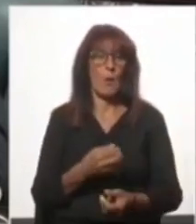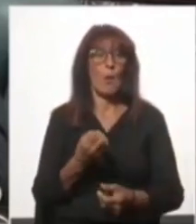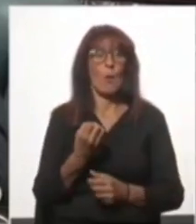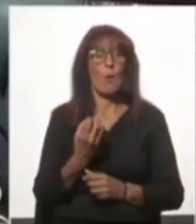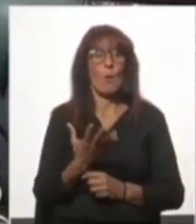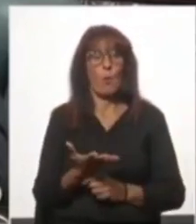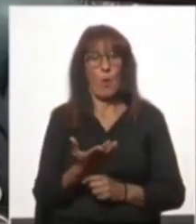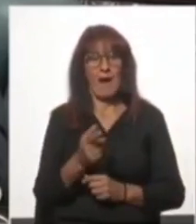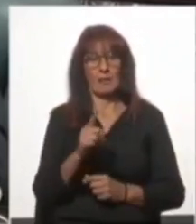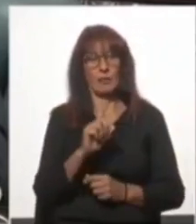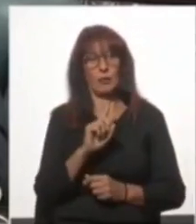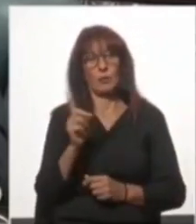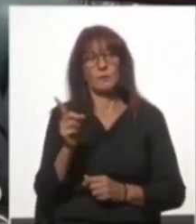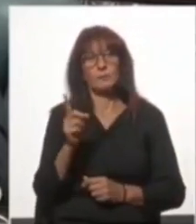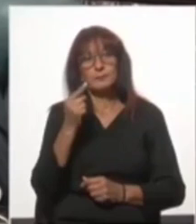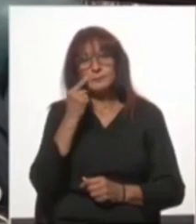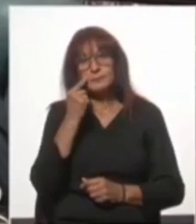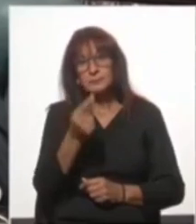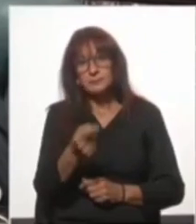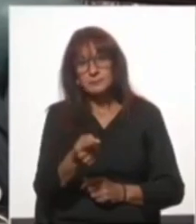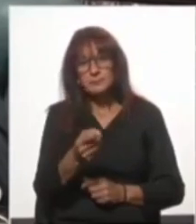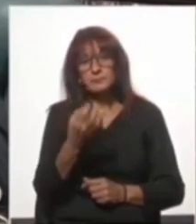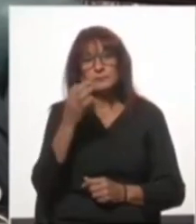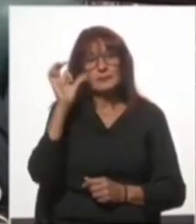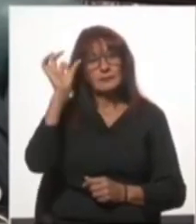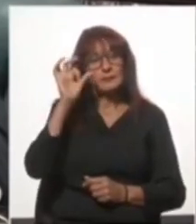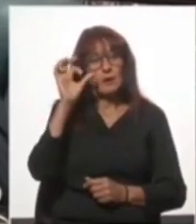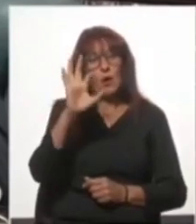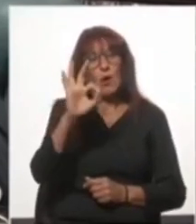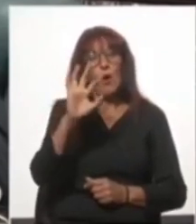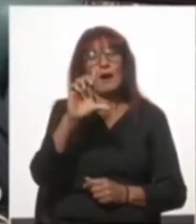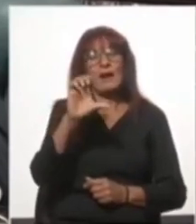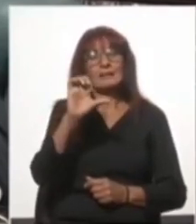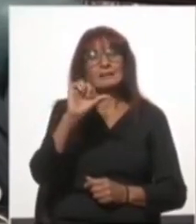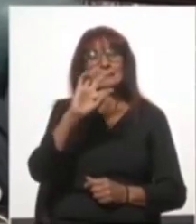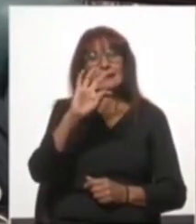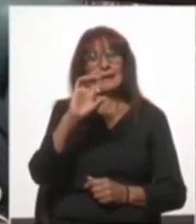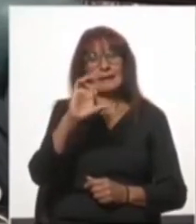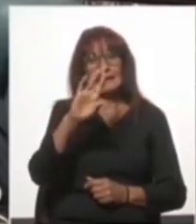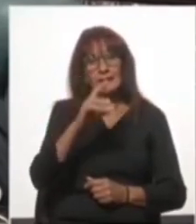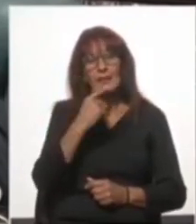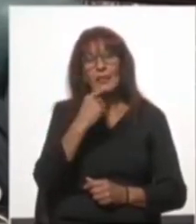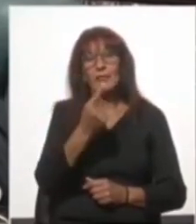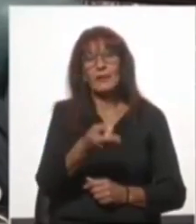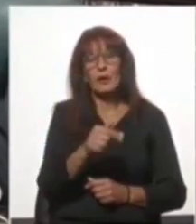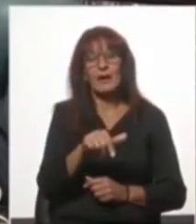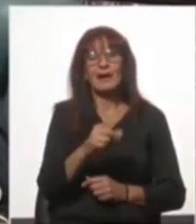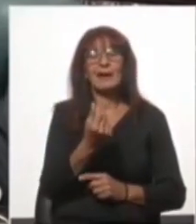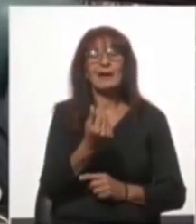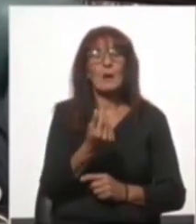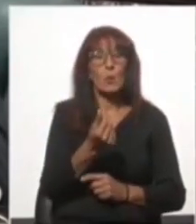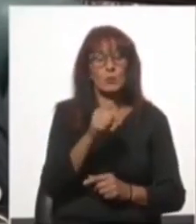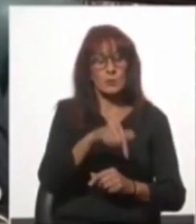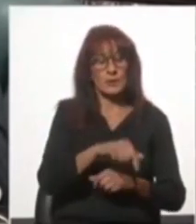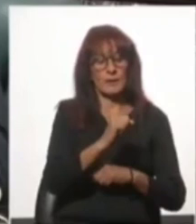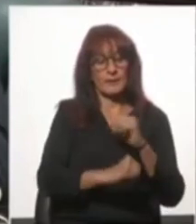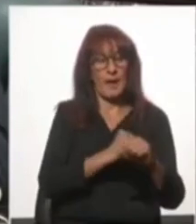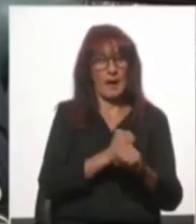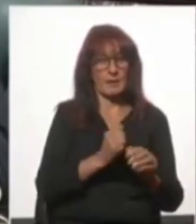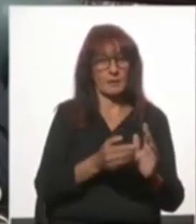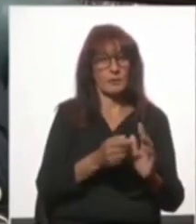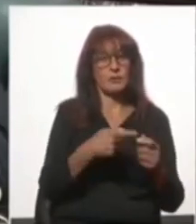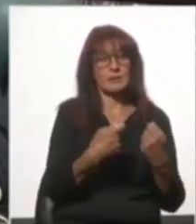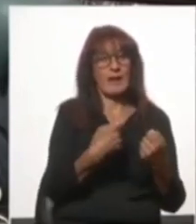Cuando no vemos, como decía también el senador Olesker, que se estén planteando los recursos que este año se estarían gastando en base a